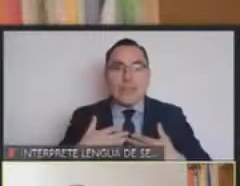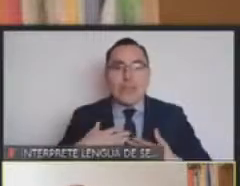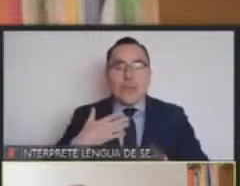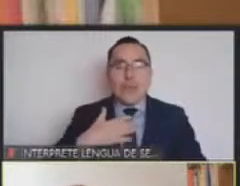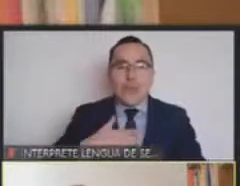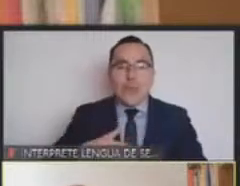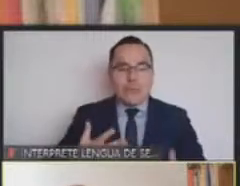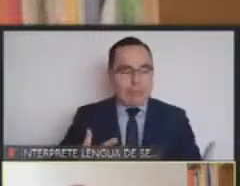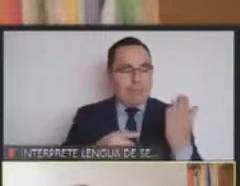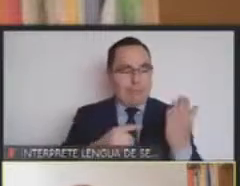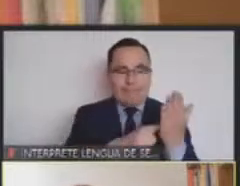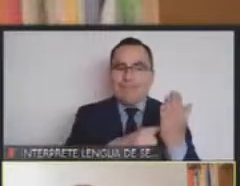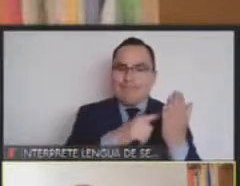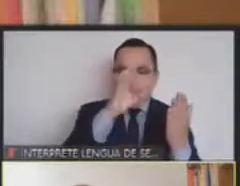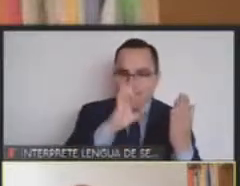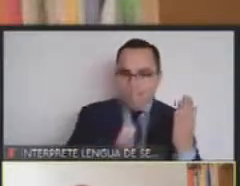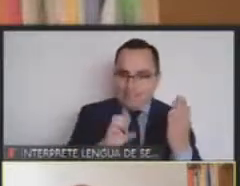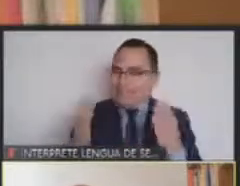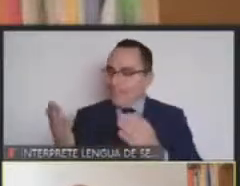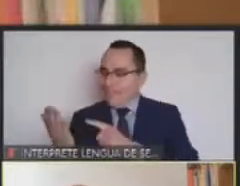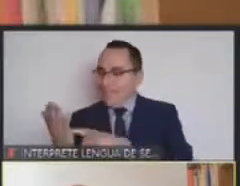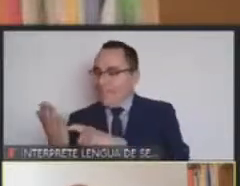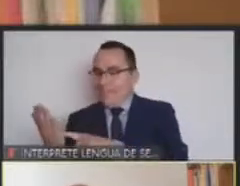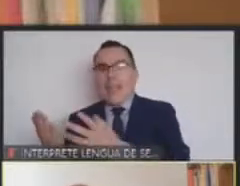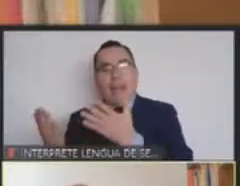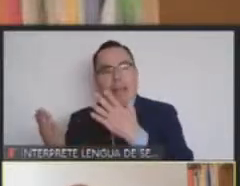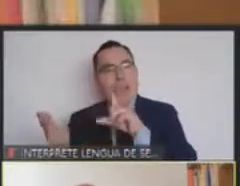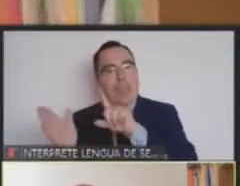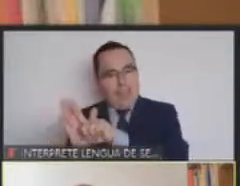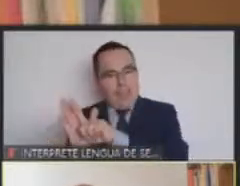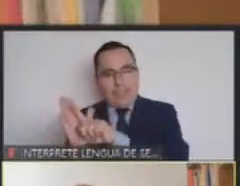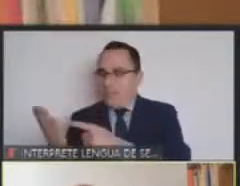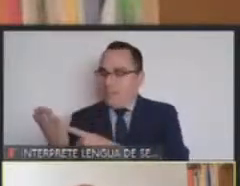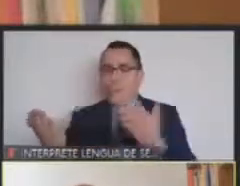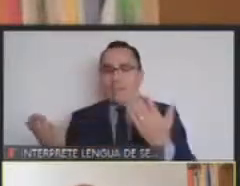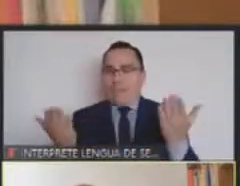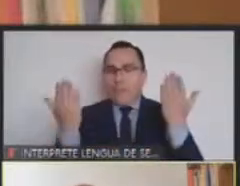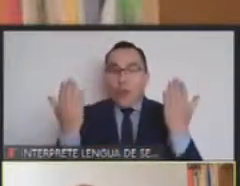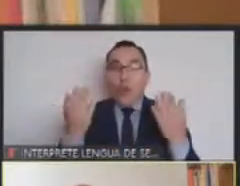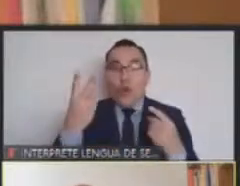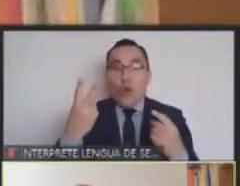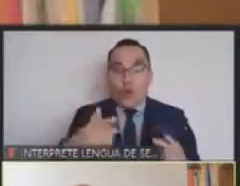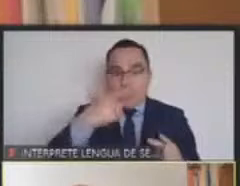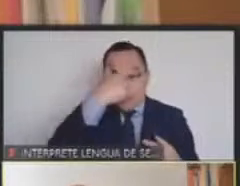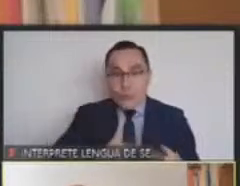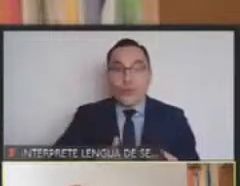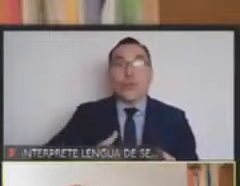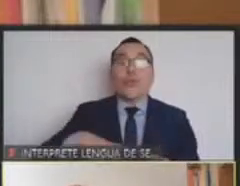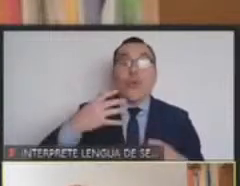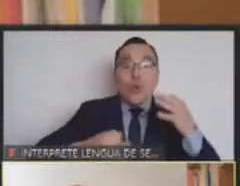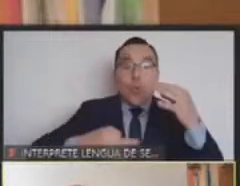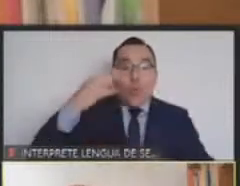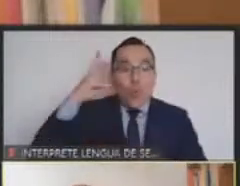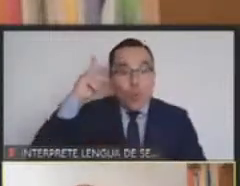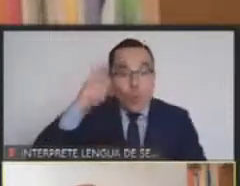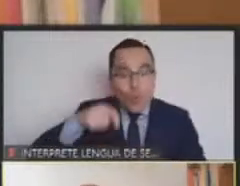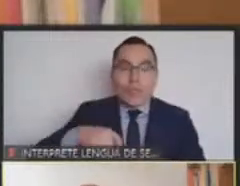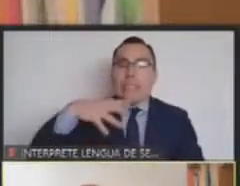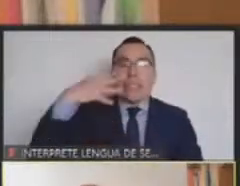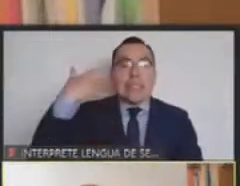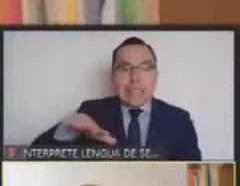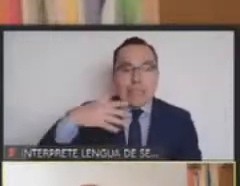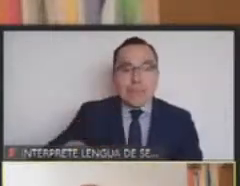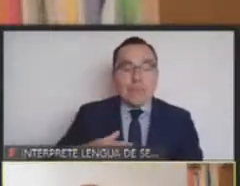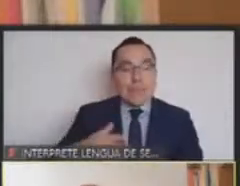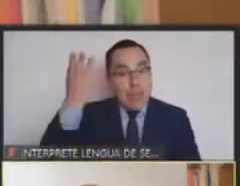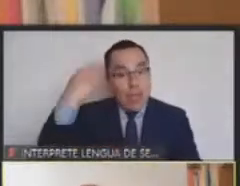tomado conciencia que en el Estado constitucional del derecho, la persona del juez cobra una importancia que no tenía en el Estado de